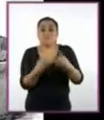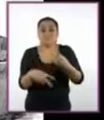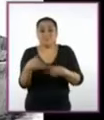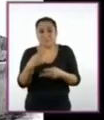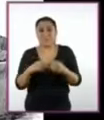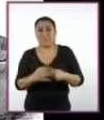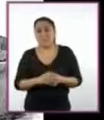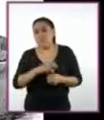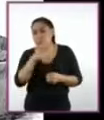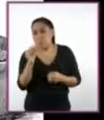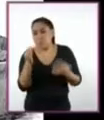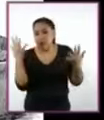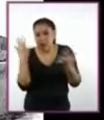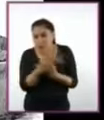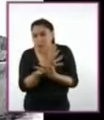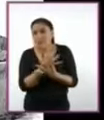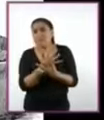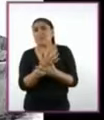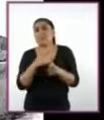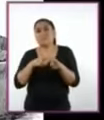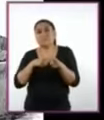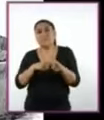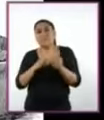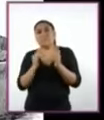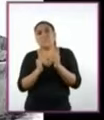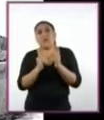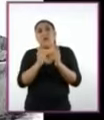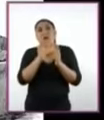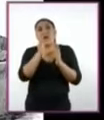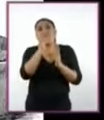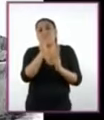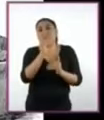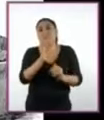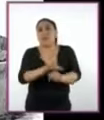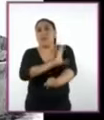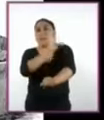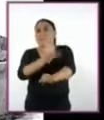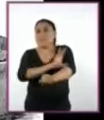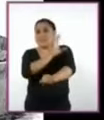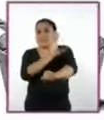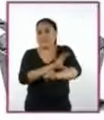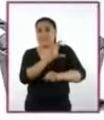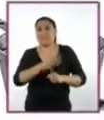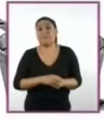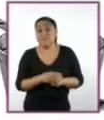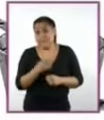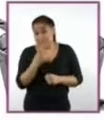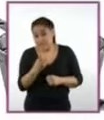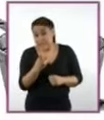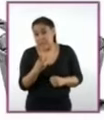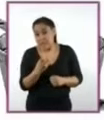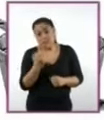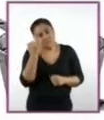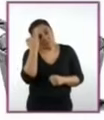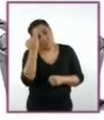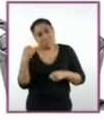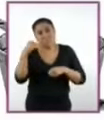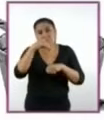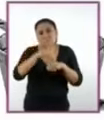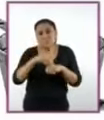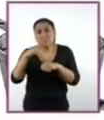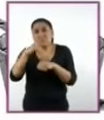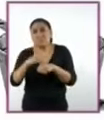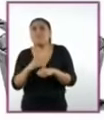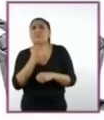corriente, resultaban en el aumento de la presión eléctrica en ambos extremos. Y la presión eléctrica fue uno de los primeros términos